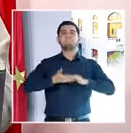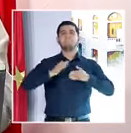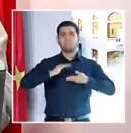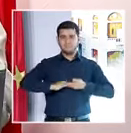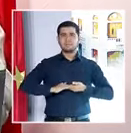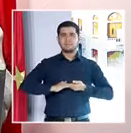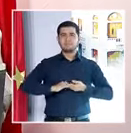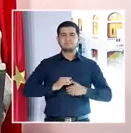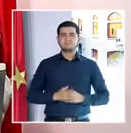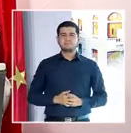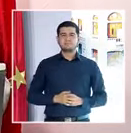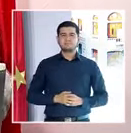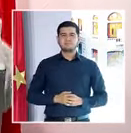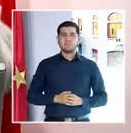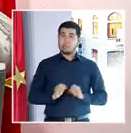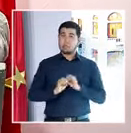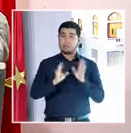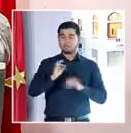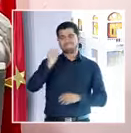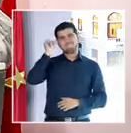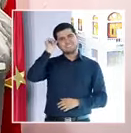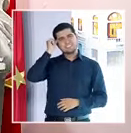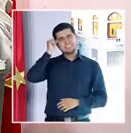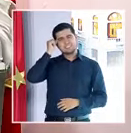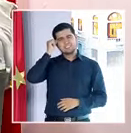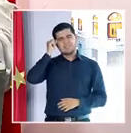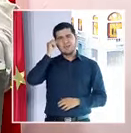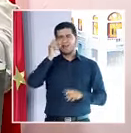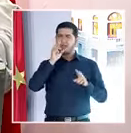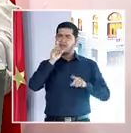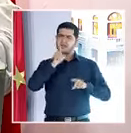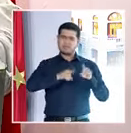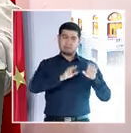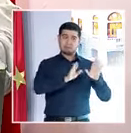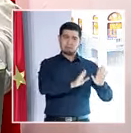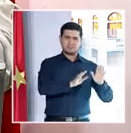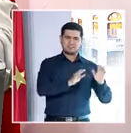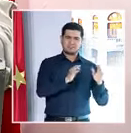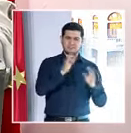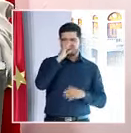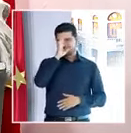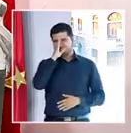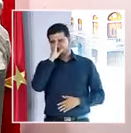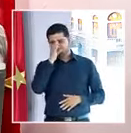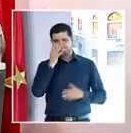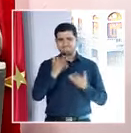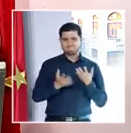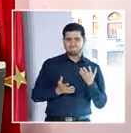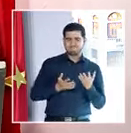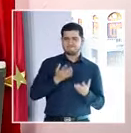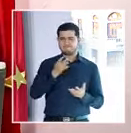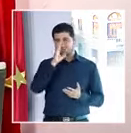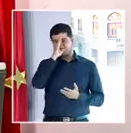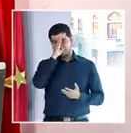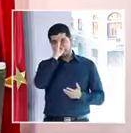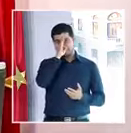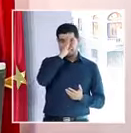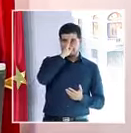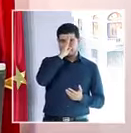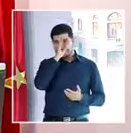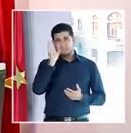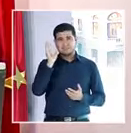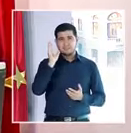Recordamos, claro, aquellos momentos de mucha incertidumbre, en donde tal vez las posturas de